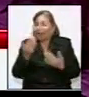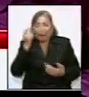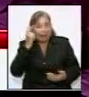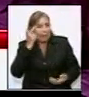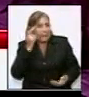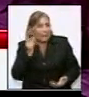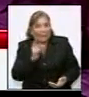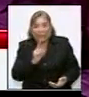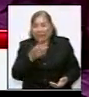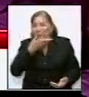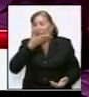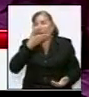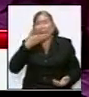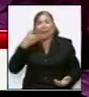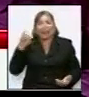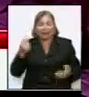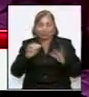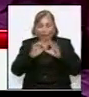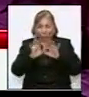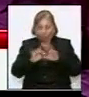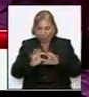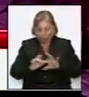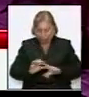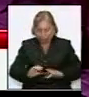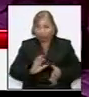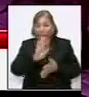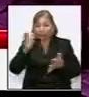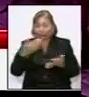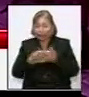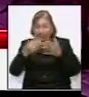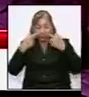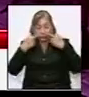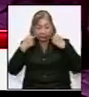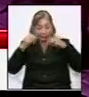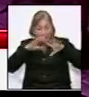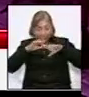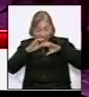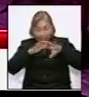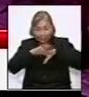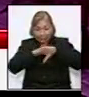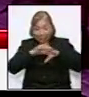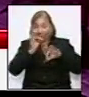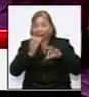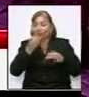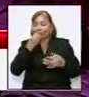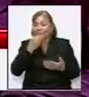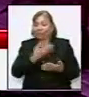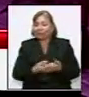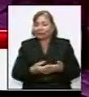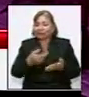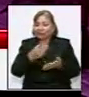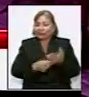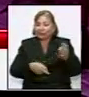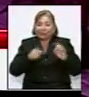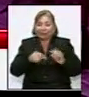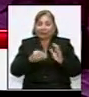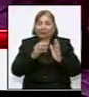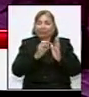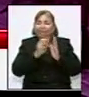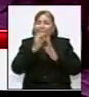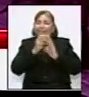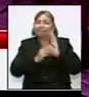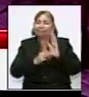no creo que mejor esperemos que sea la reacción para poder realizar es el cuarto más correcto y además que este proyecto presidente